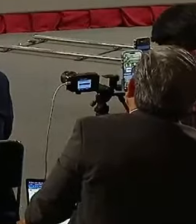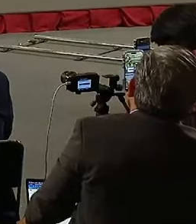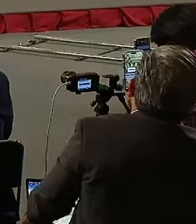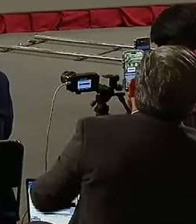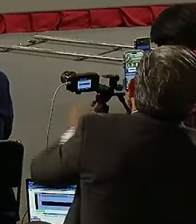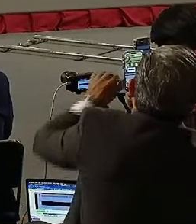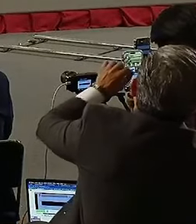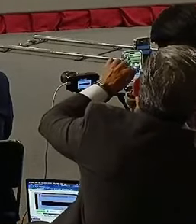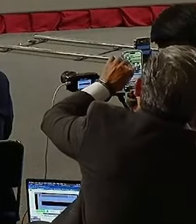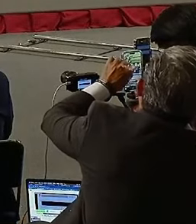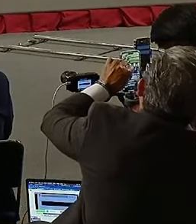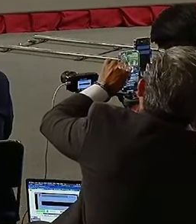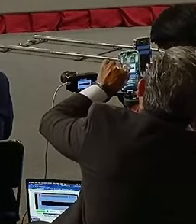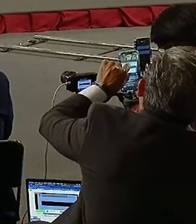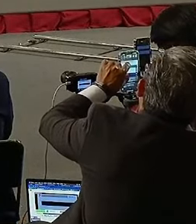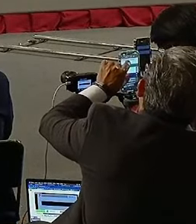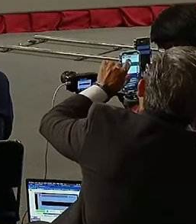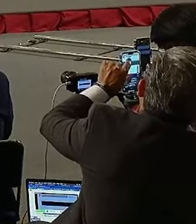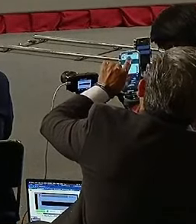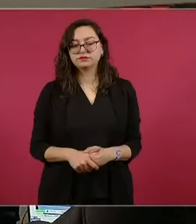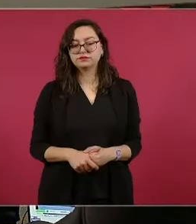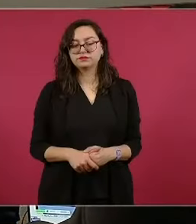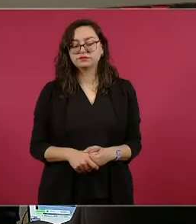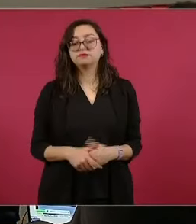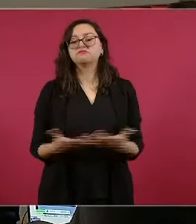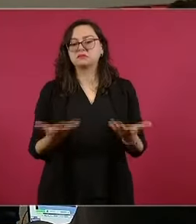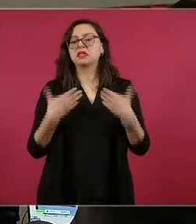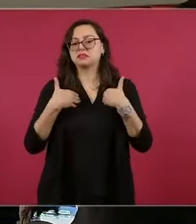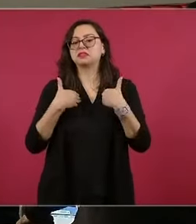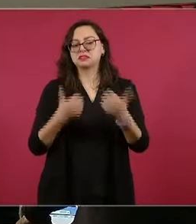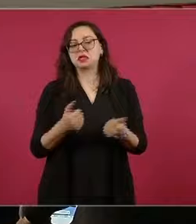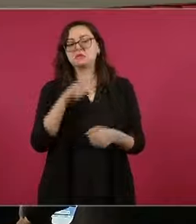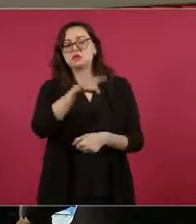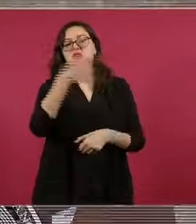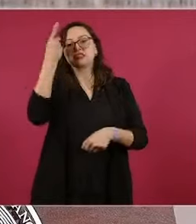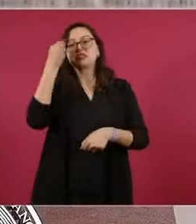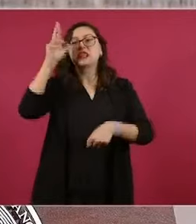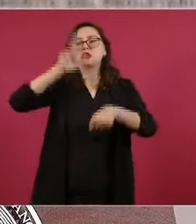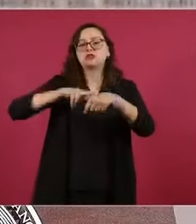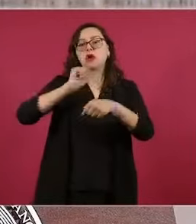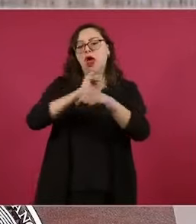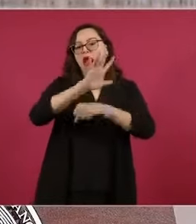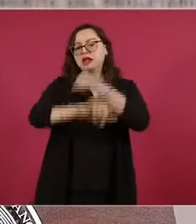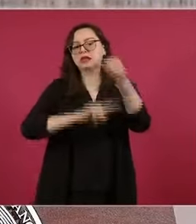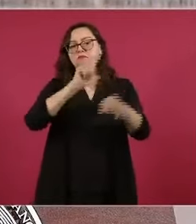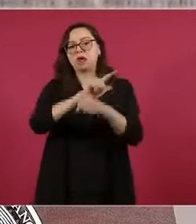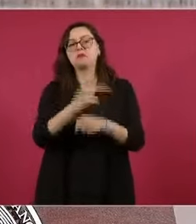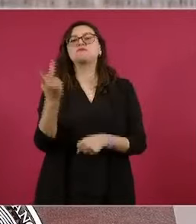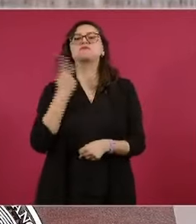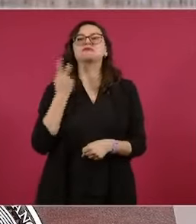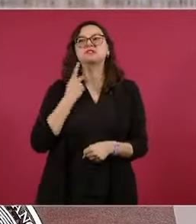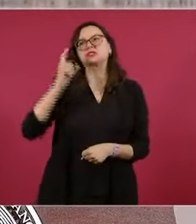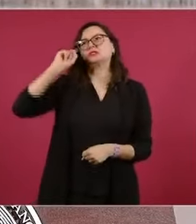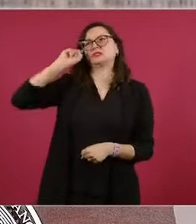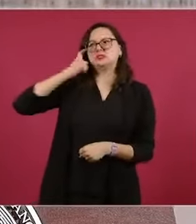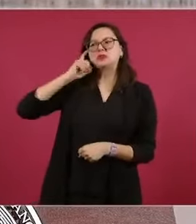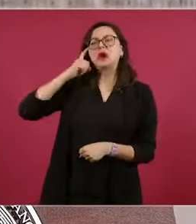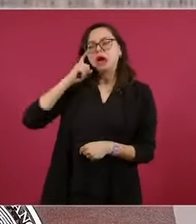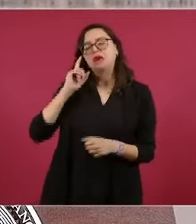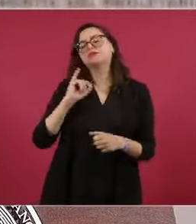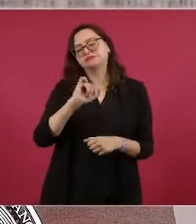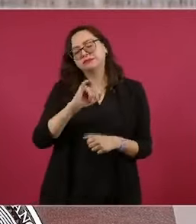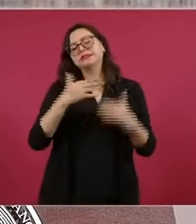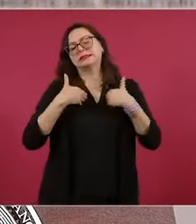Cuarta Transformación, porque pues no está de más volver a mostrar